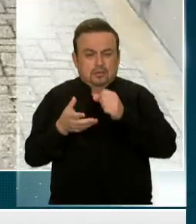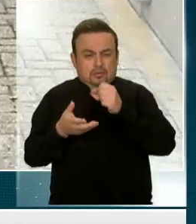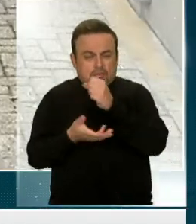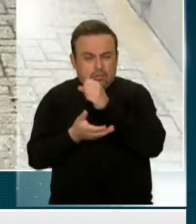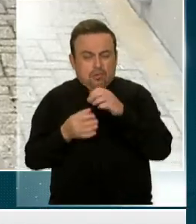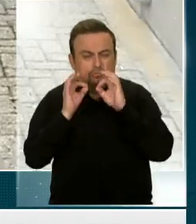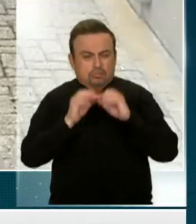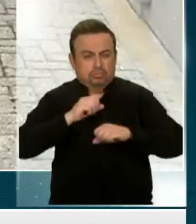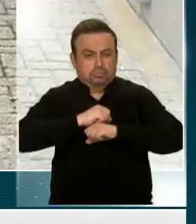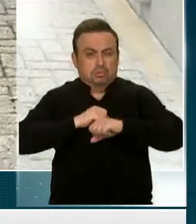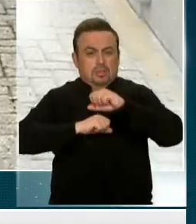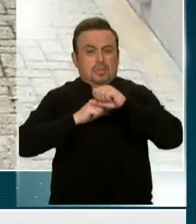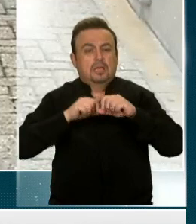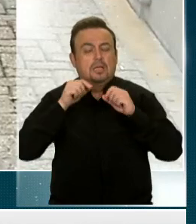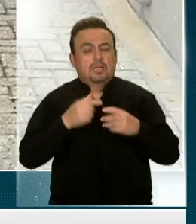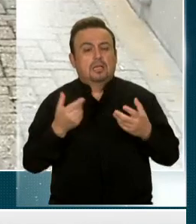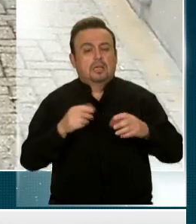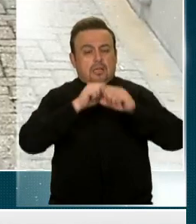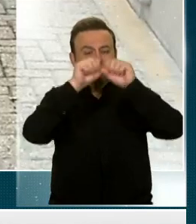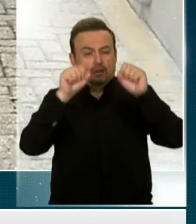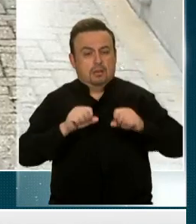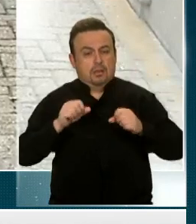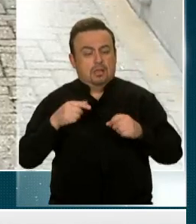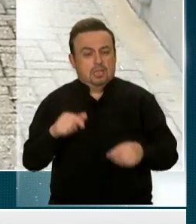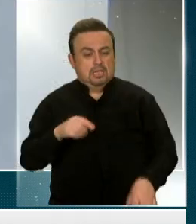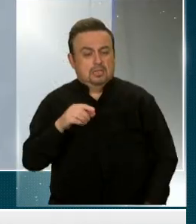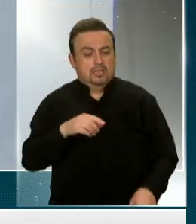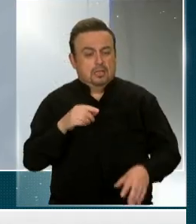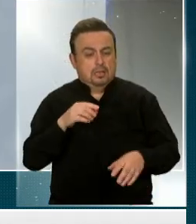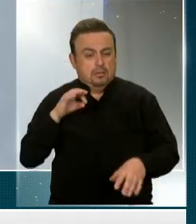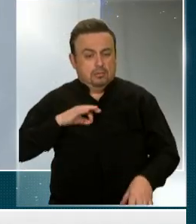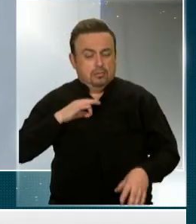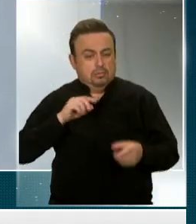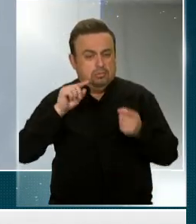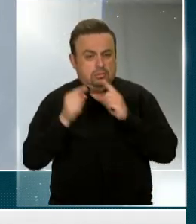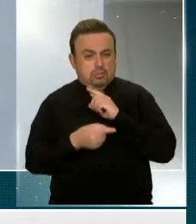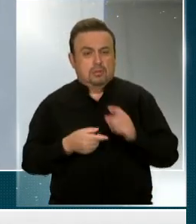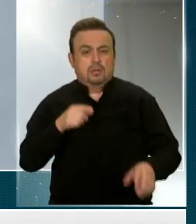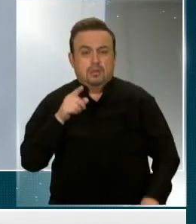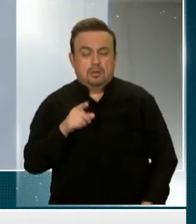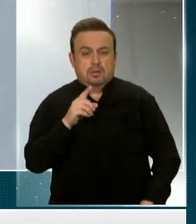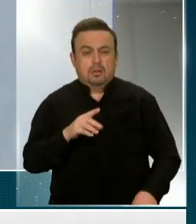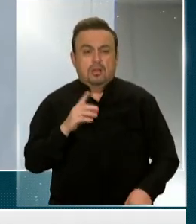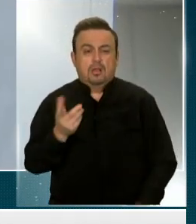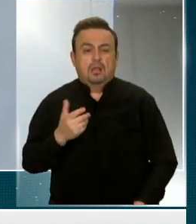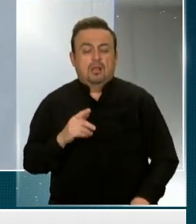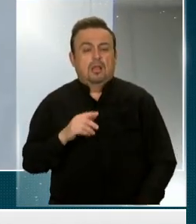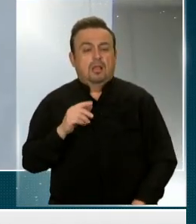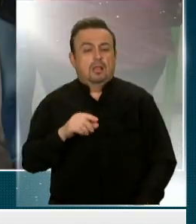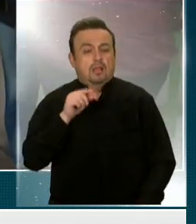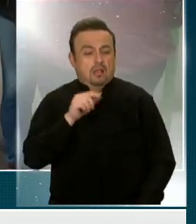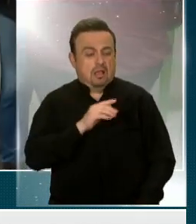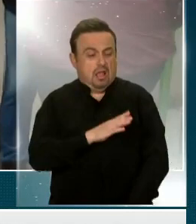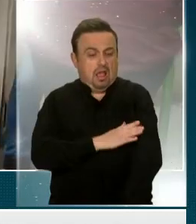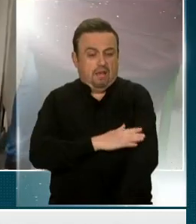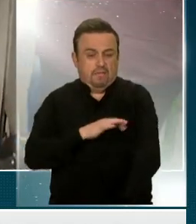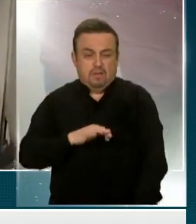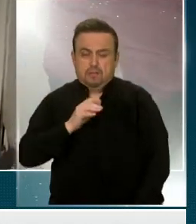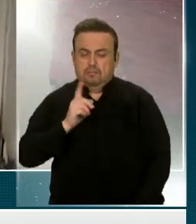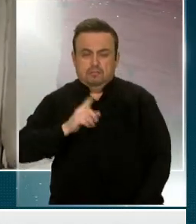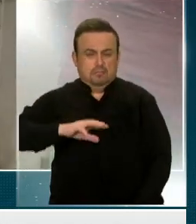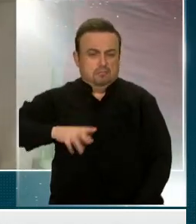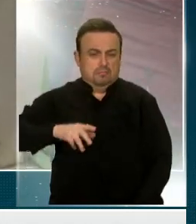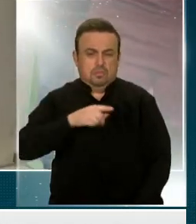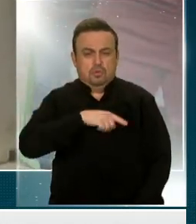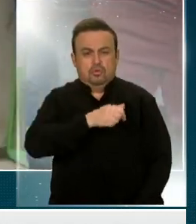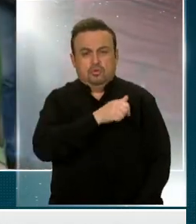proyecto estructural que cambie el sistema previsional chileno y que las famosas AFP no le sigan robando